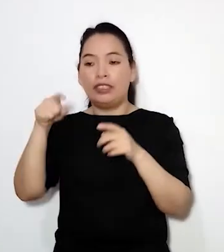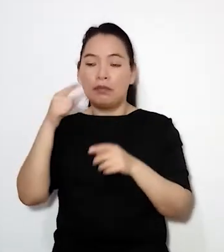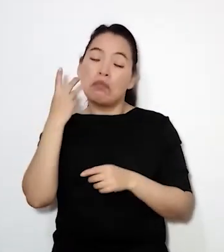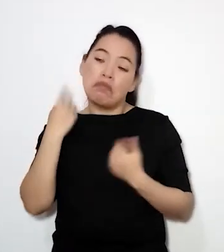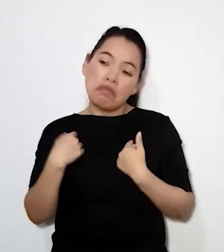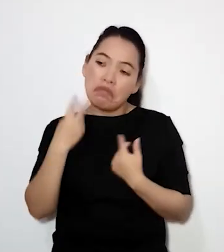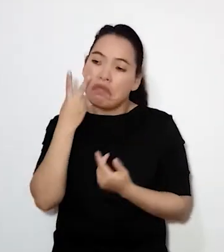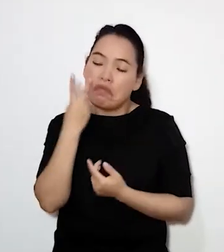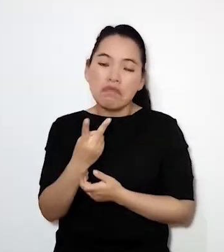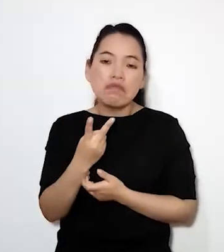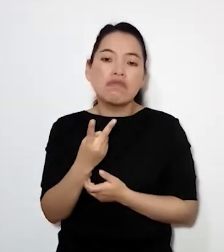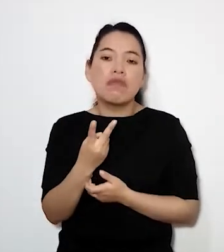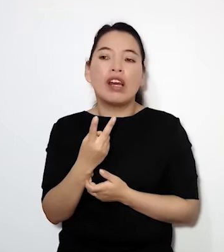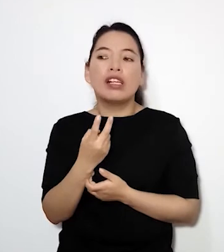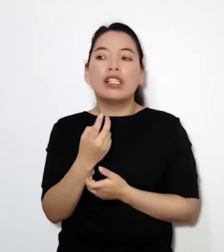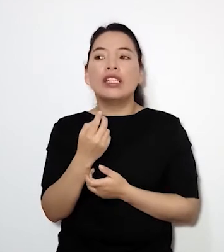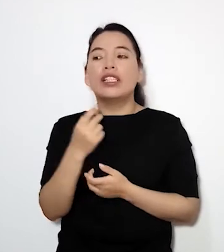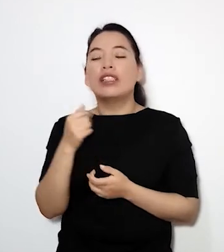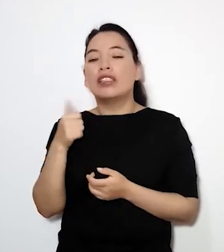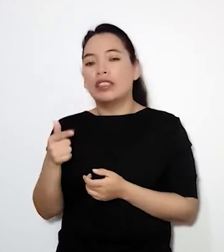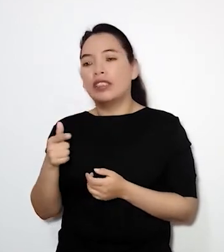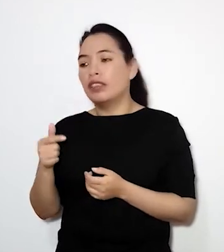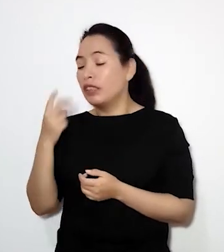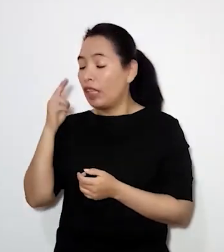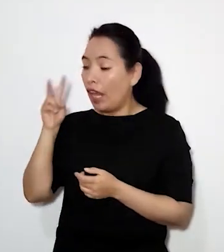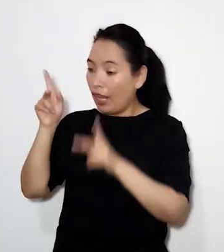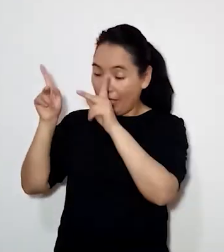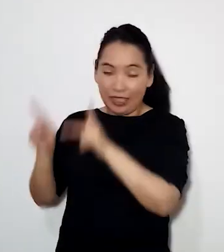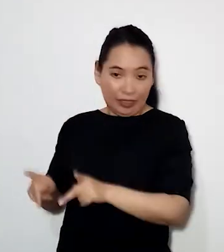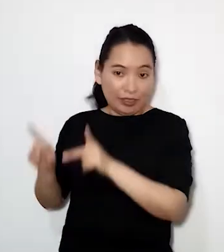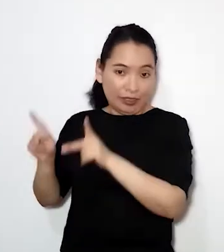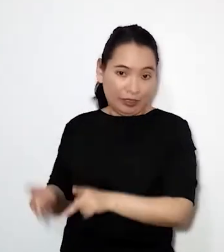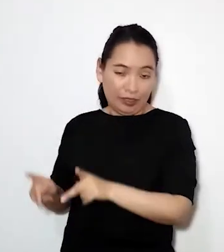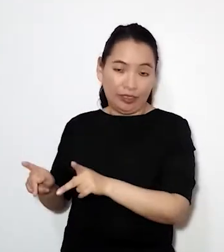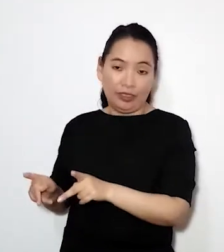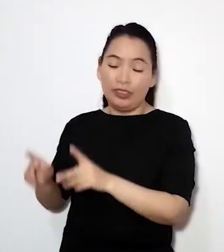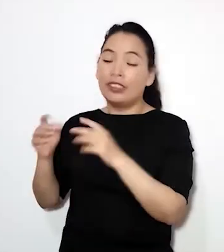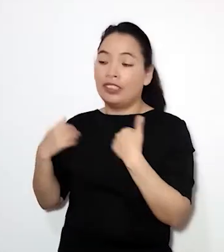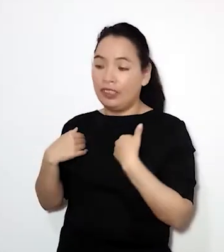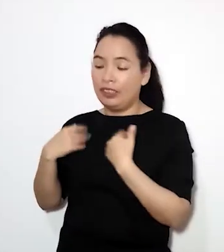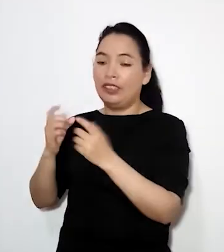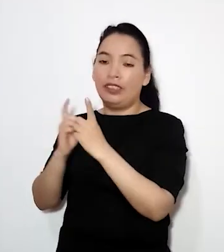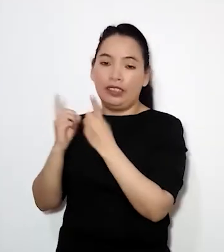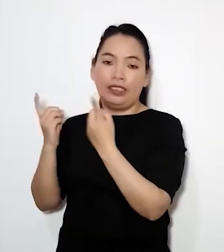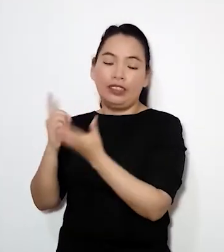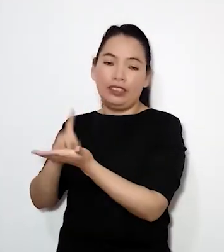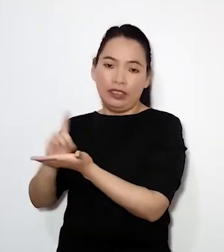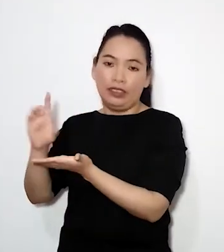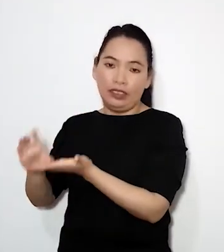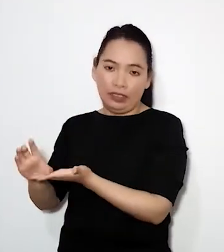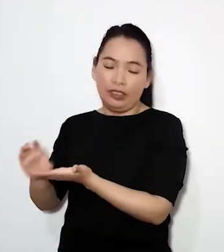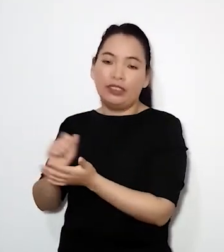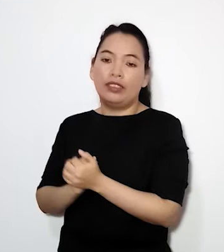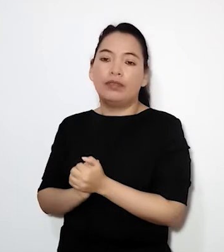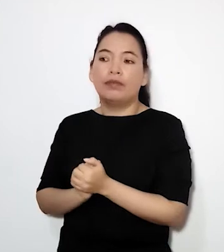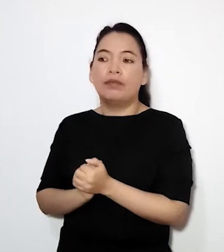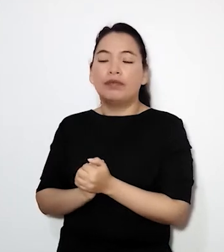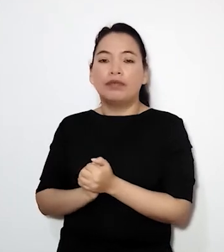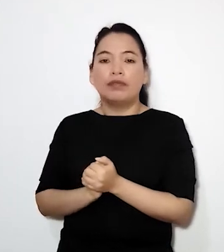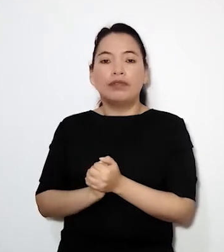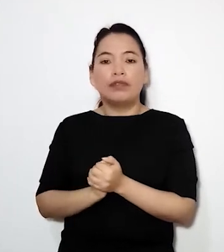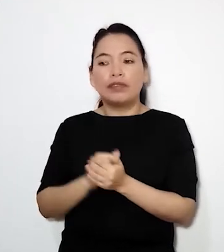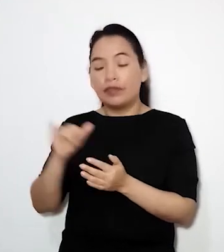pleno derecho a las personas en situación de discapacidad, ¿no? Las personas con discapacidad como actores de derecho